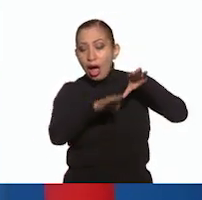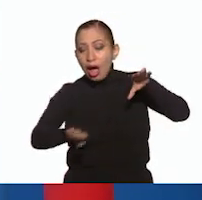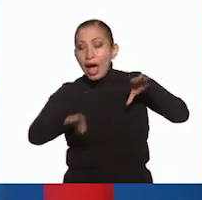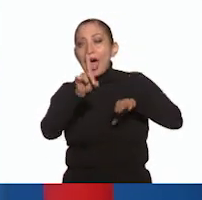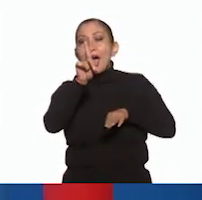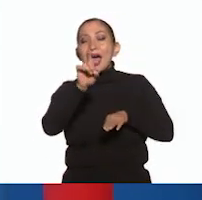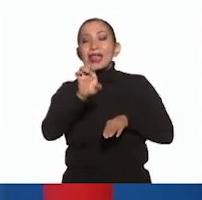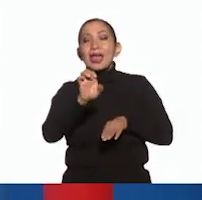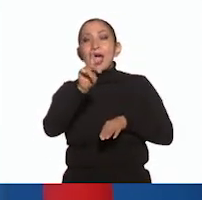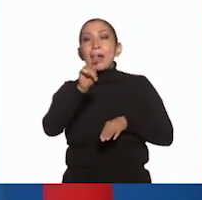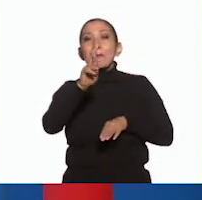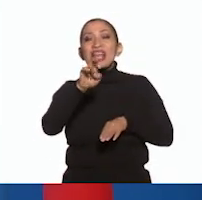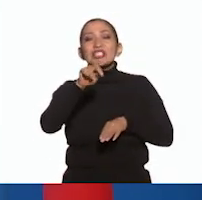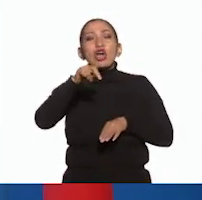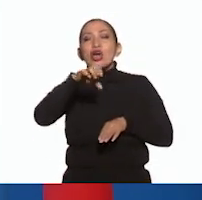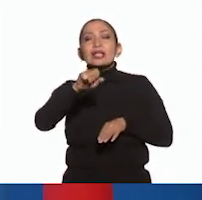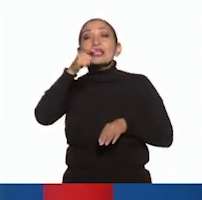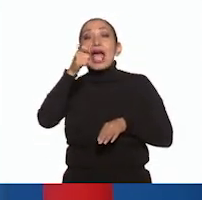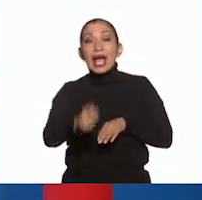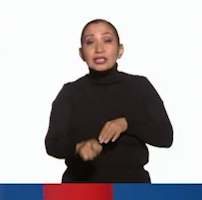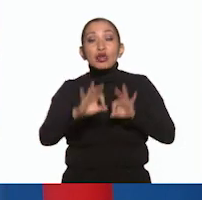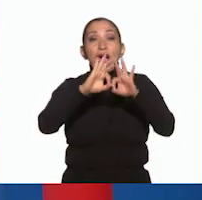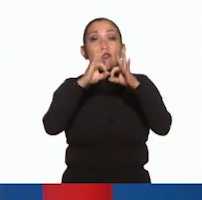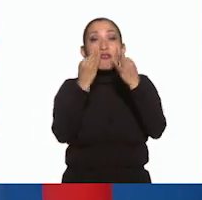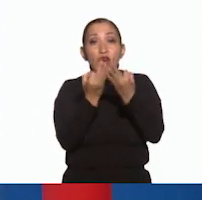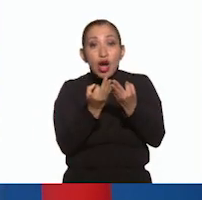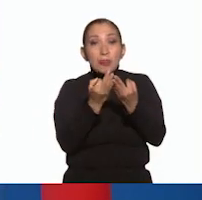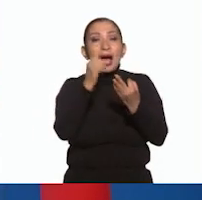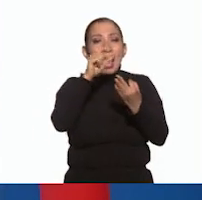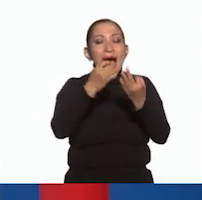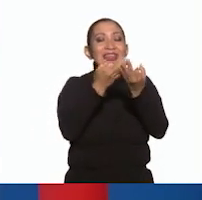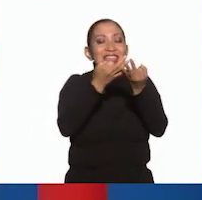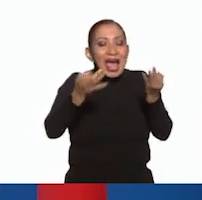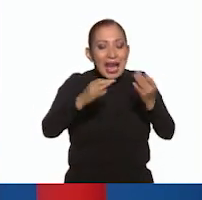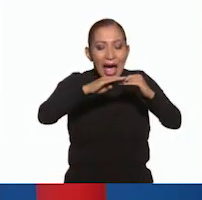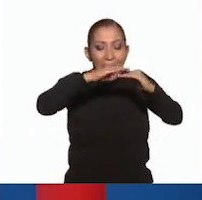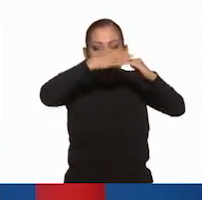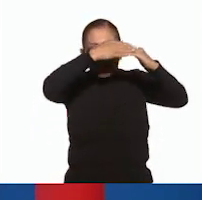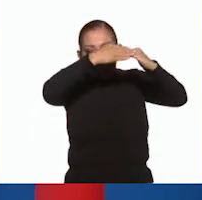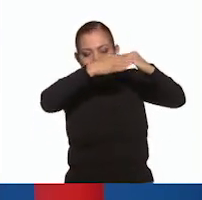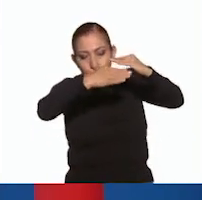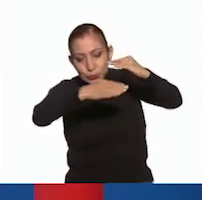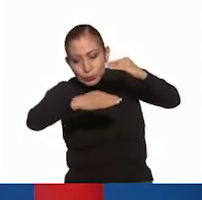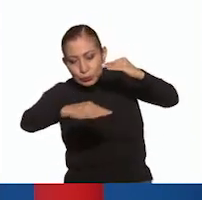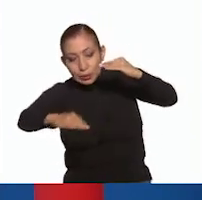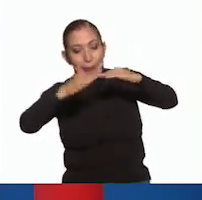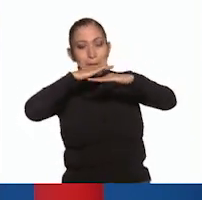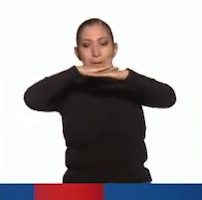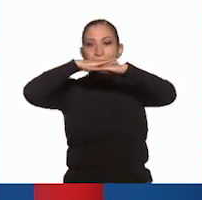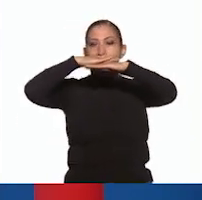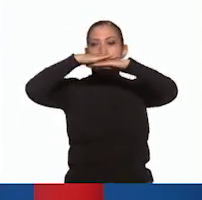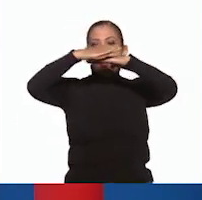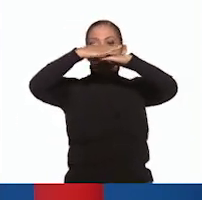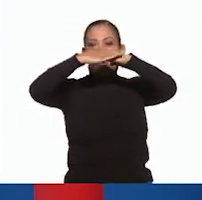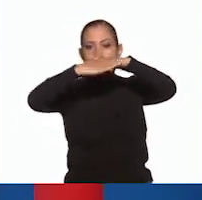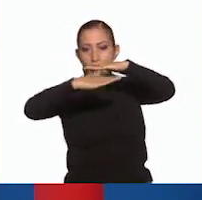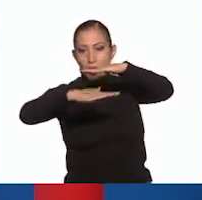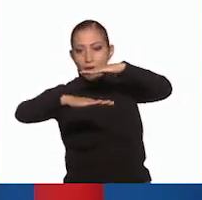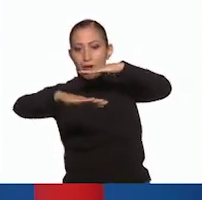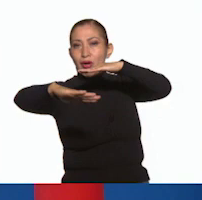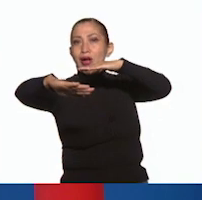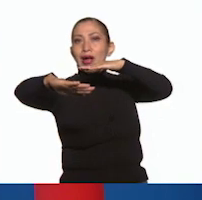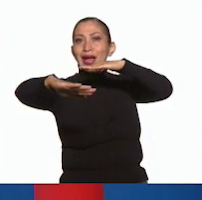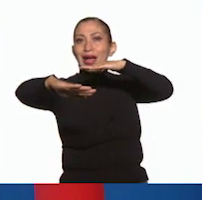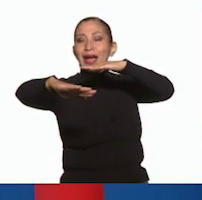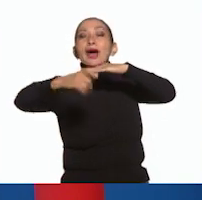Y en efecto, una depresión es una forma del relieve que es una baja en relación con las zonas que la